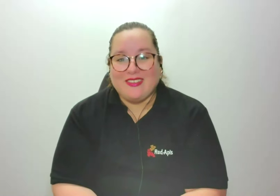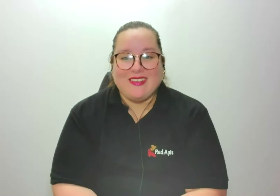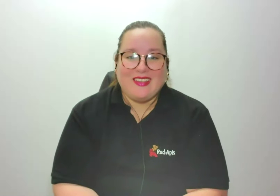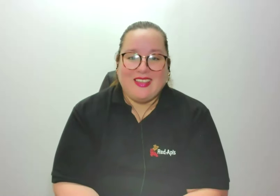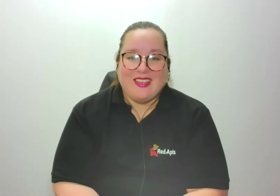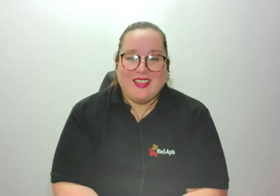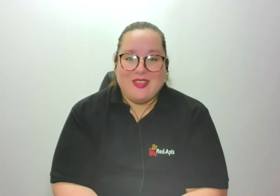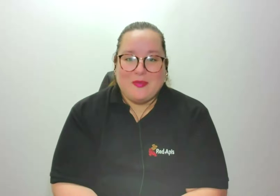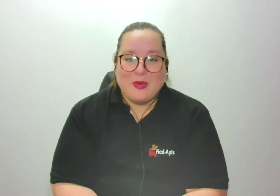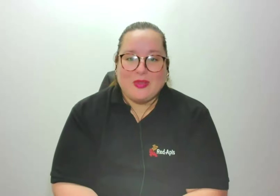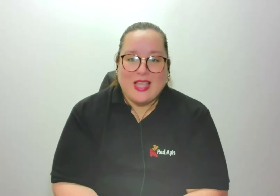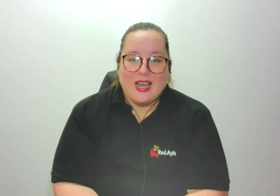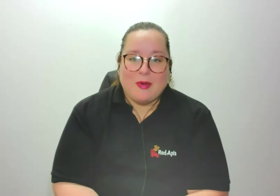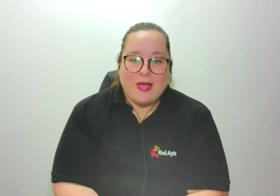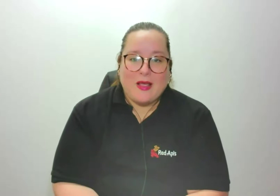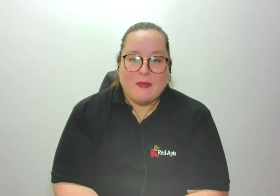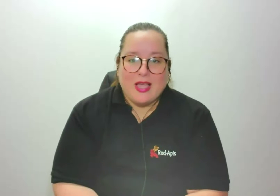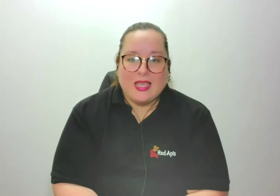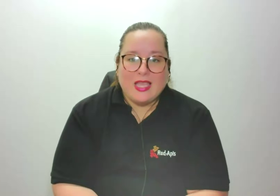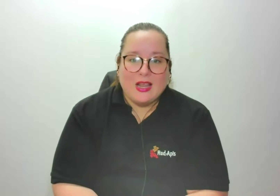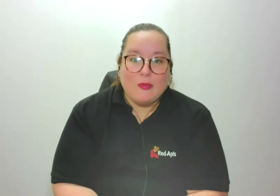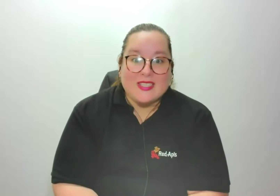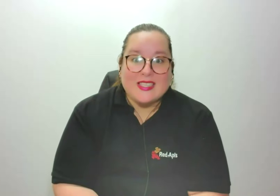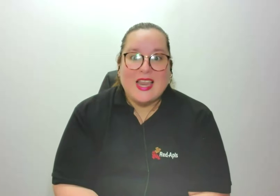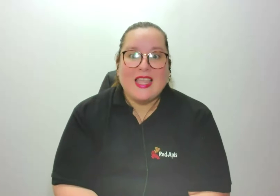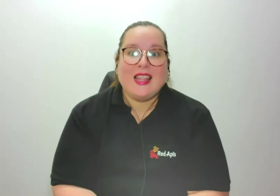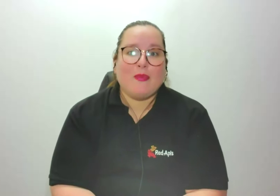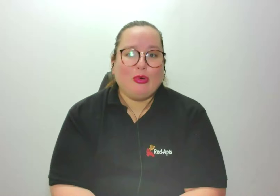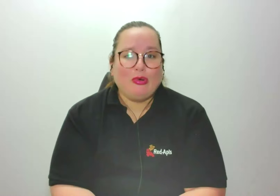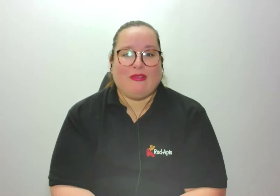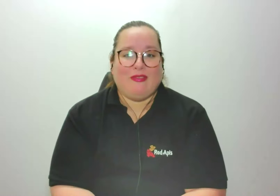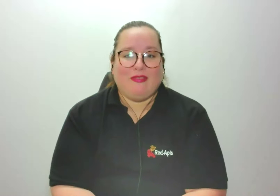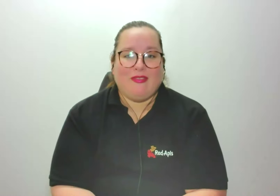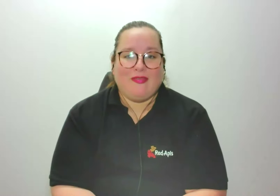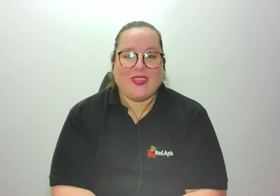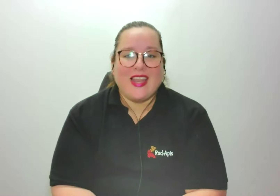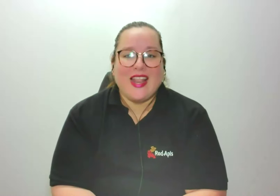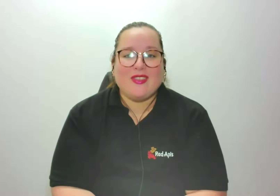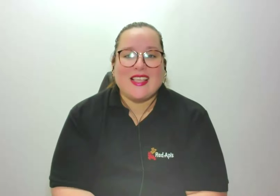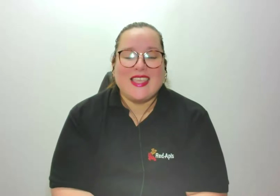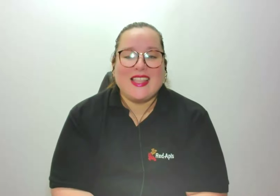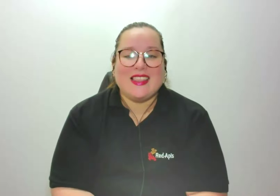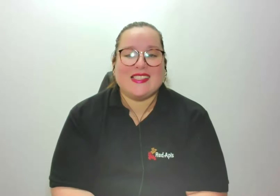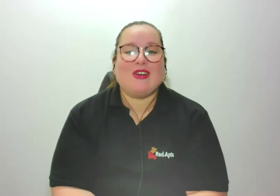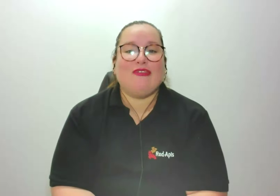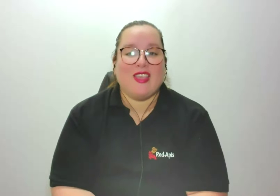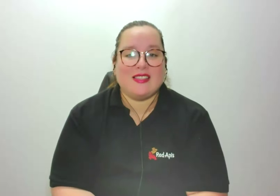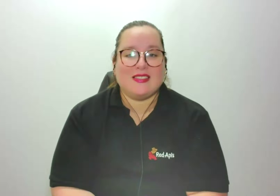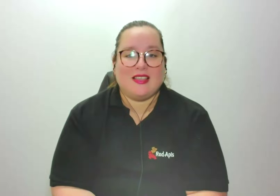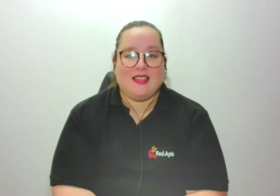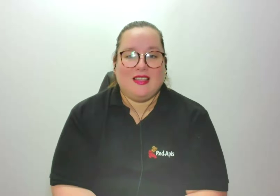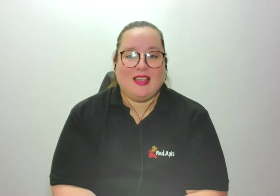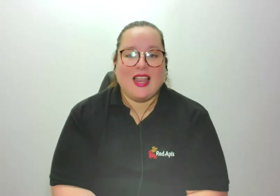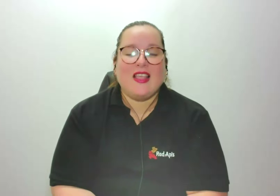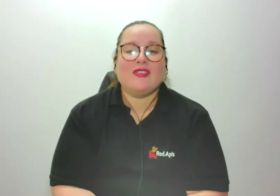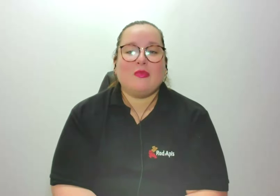compartiendo, preguntarle al papá, a la mamá qué quieren conversar, ir de a poco, generando ese atrayente, esa